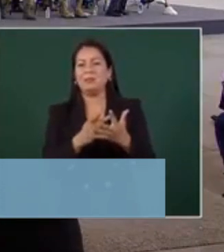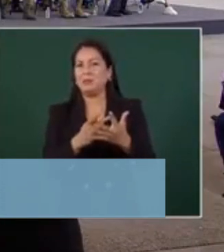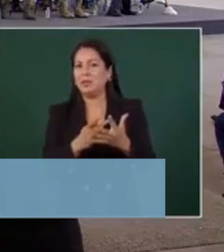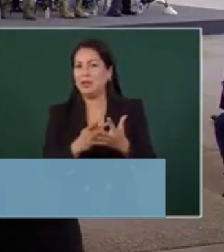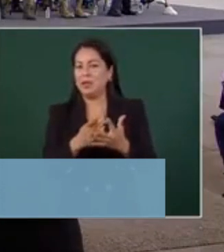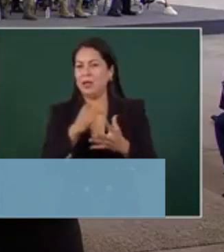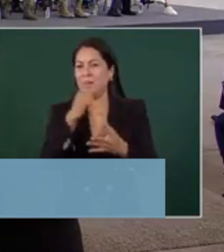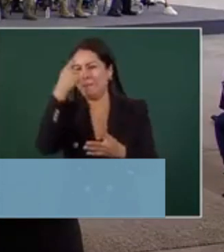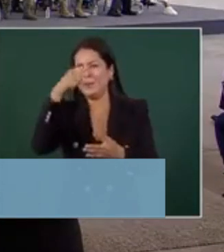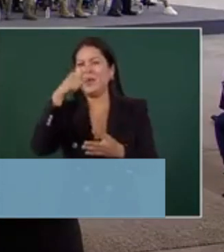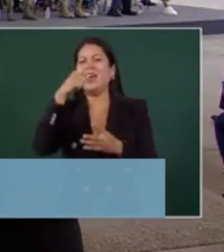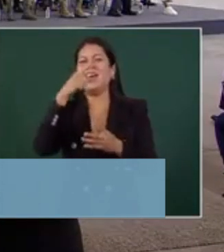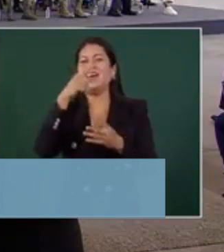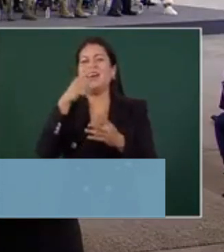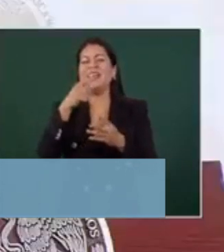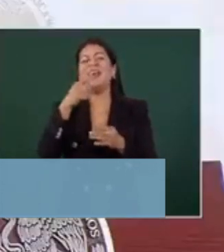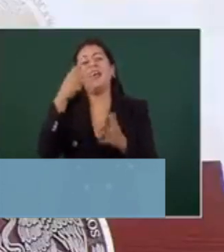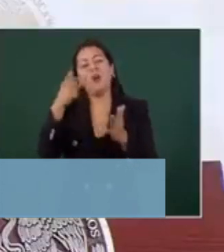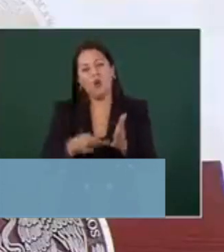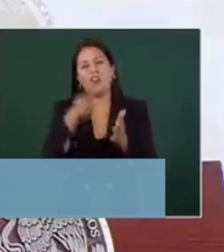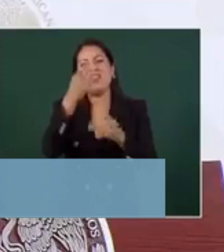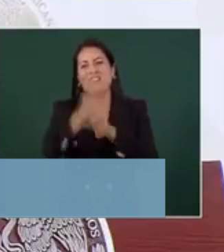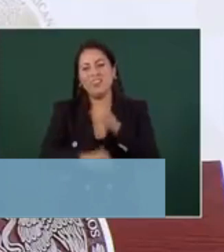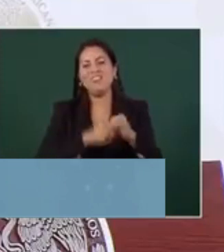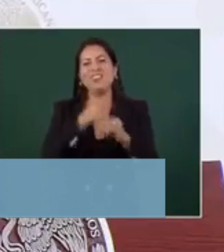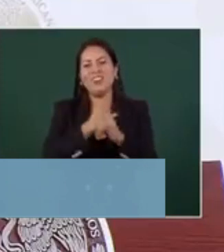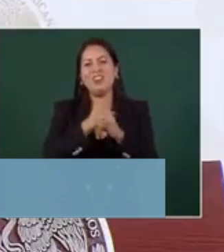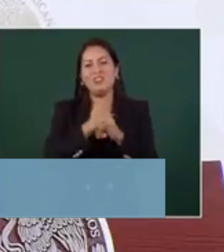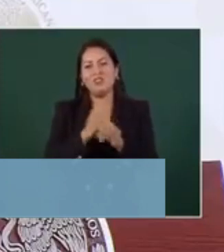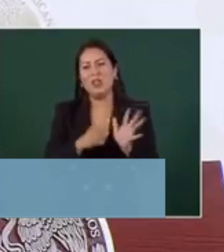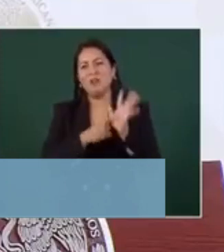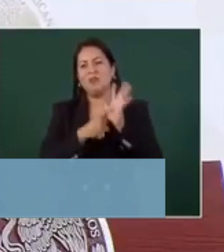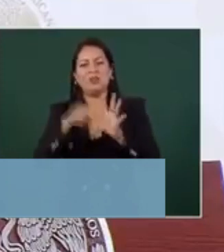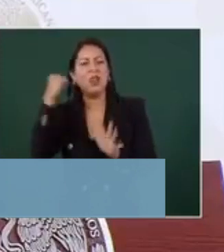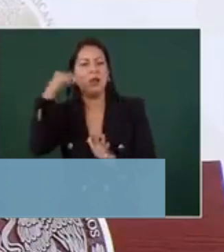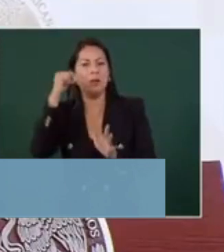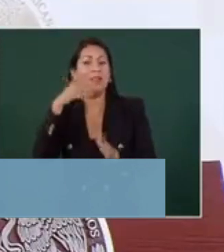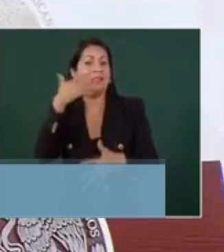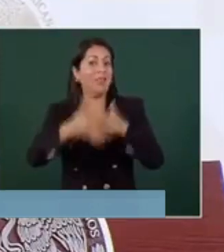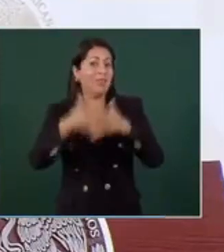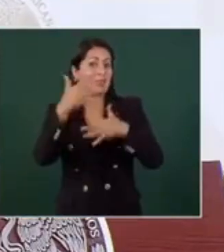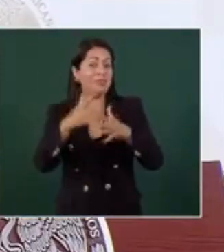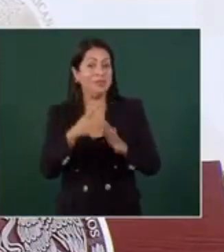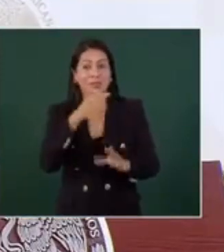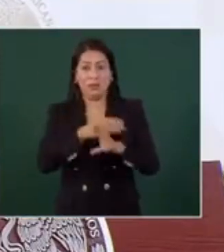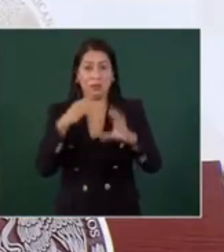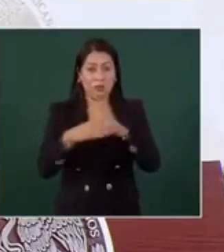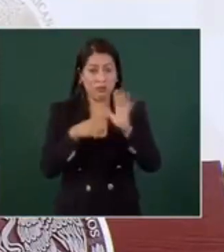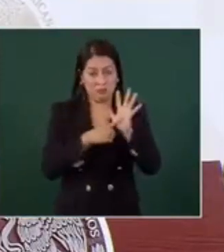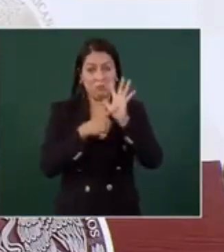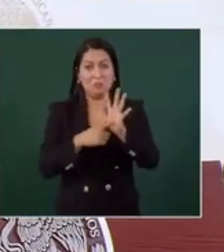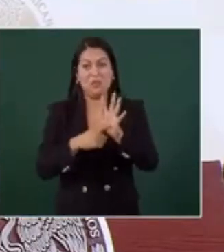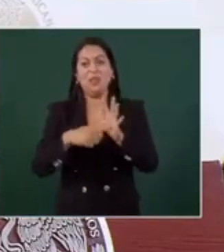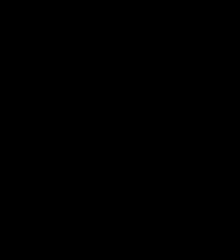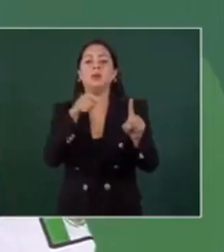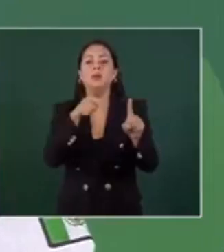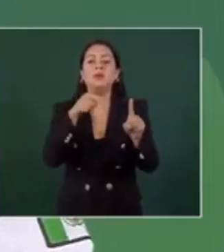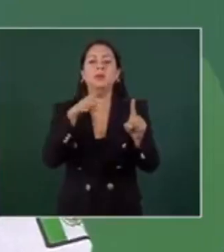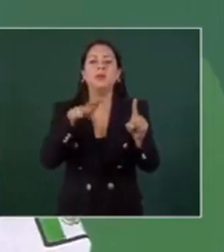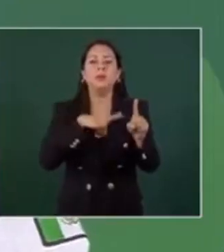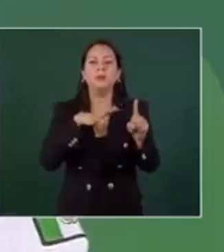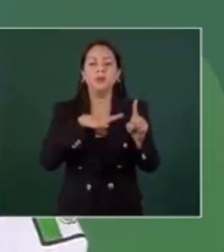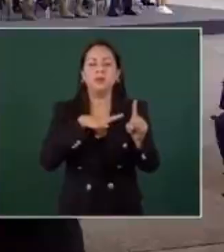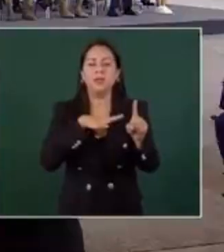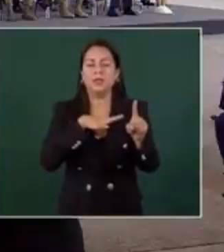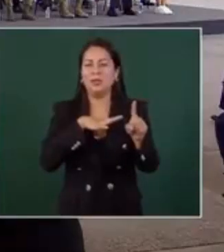nivel internacional de Acapulco, de 15 acciones que se propusieron, 12 ya se tienen prácticamente en camino. Son